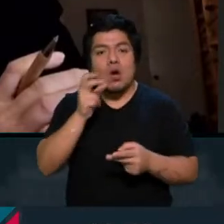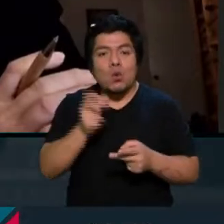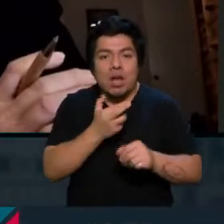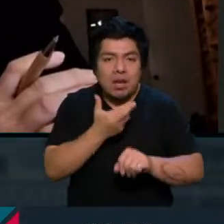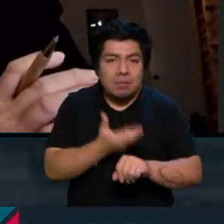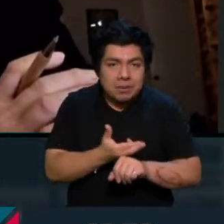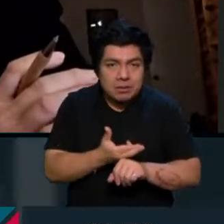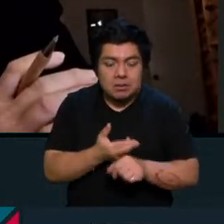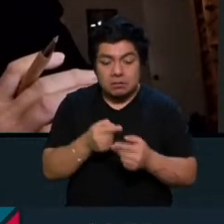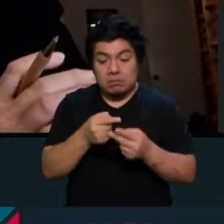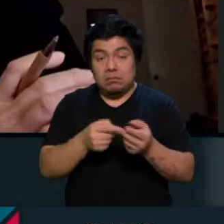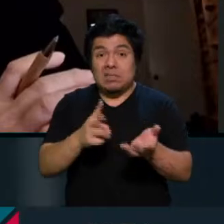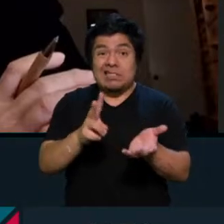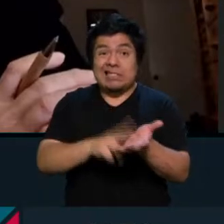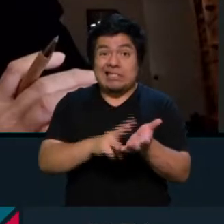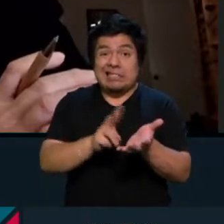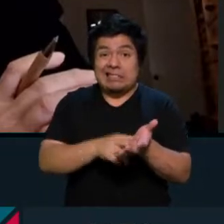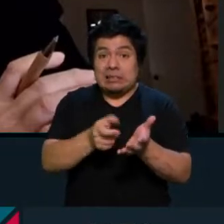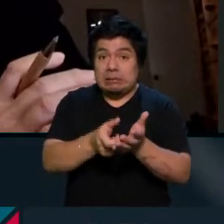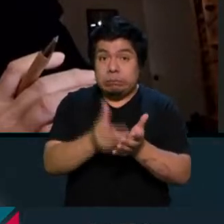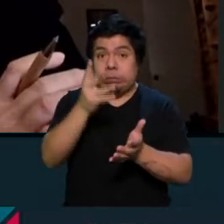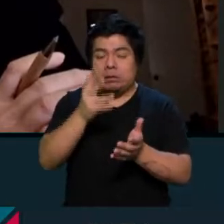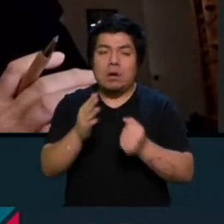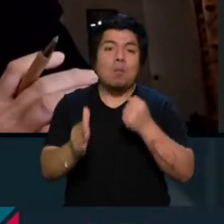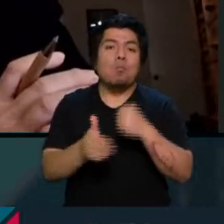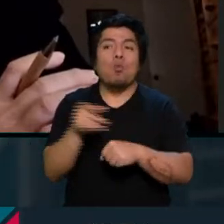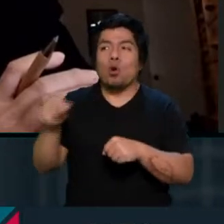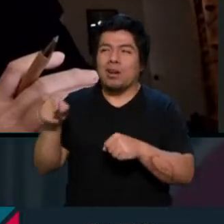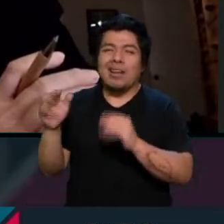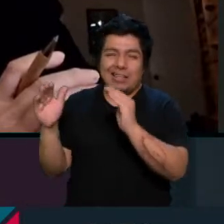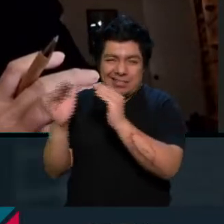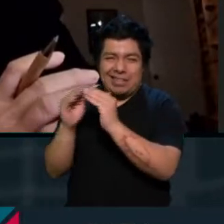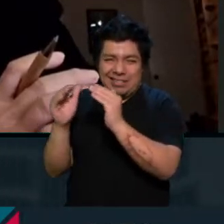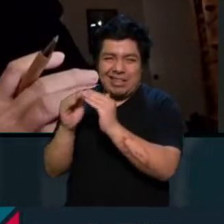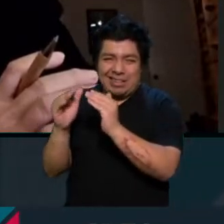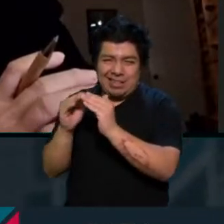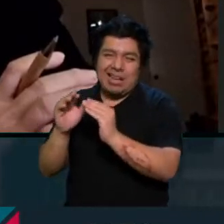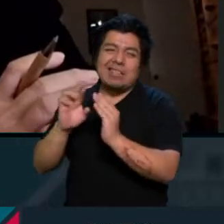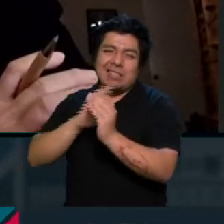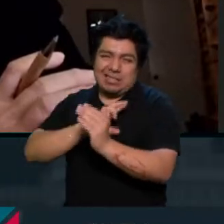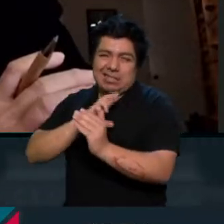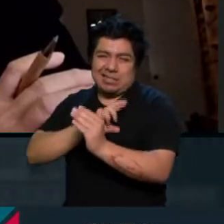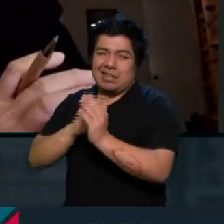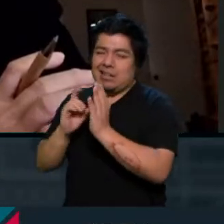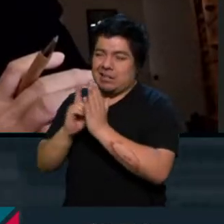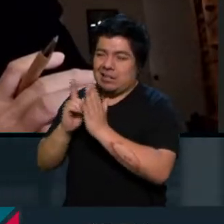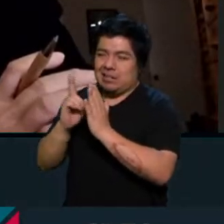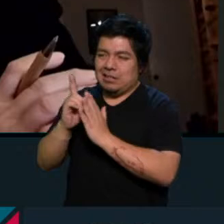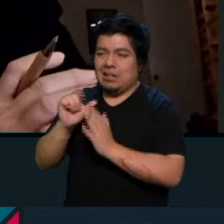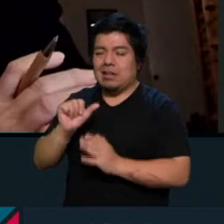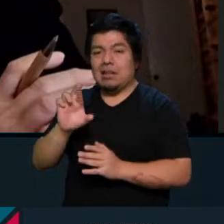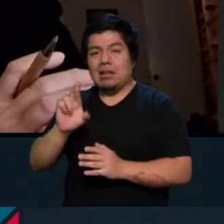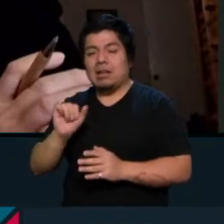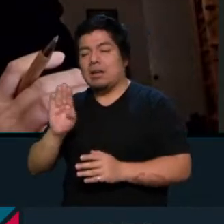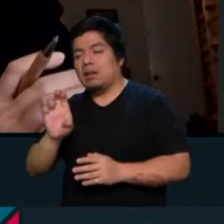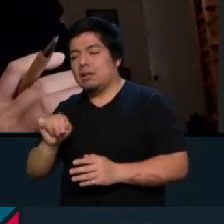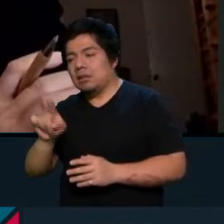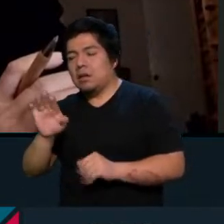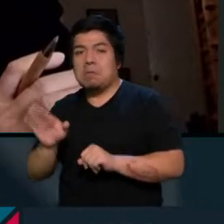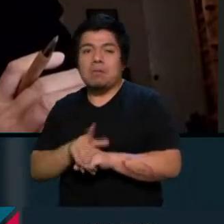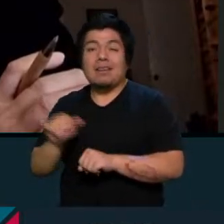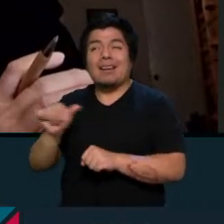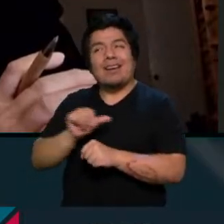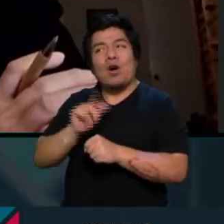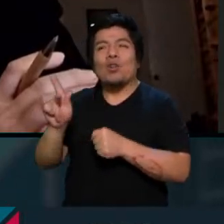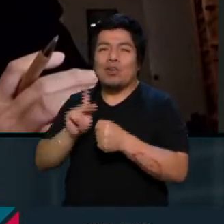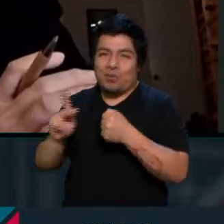han incrementado el precio porque quienes justo pueden acceder a ese tipo de rentas caras o de Airbnb, tal vez son